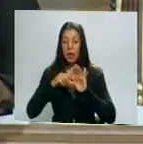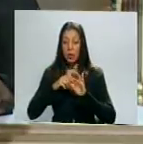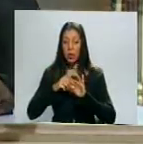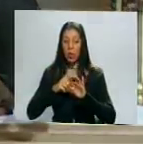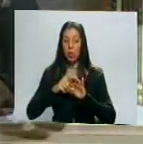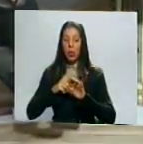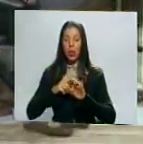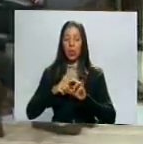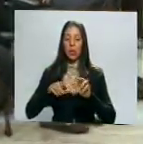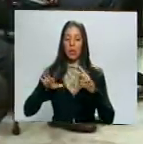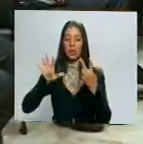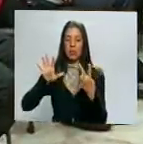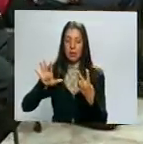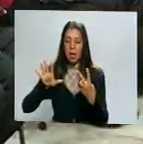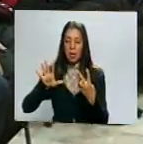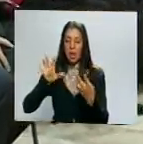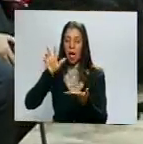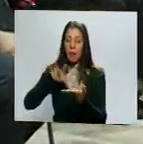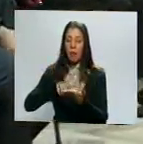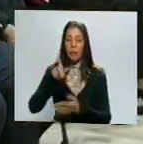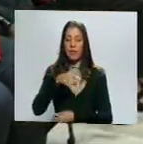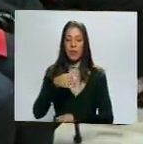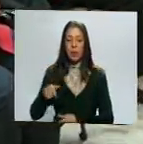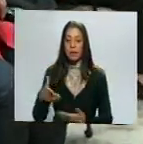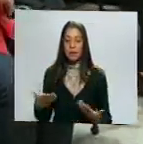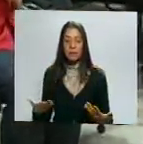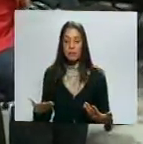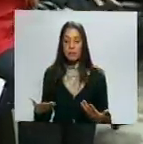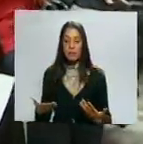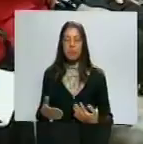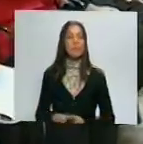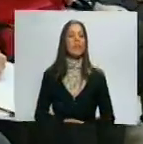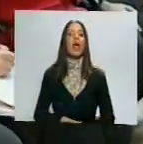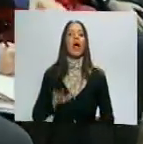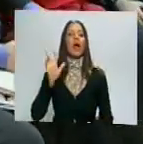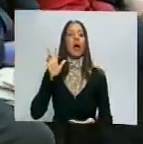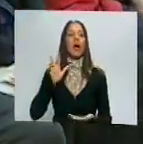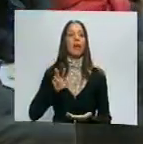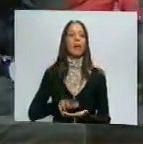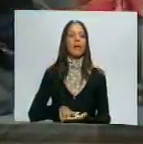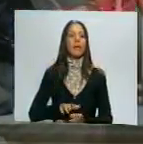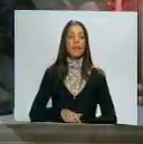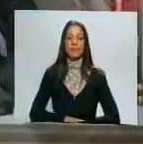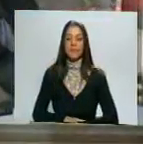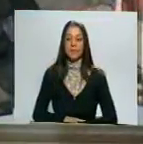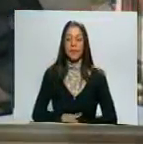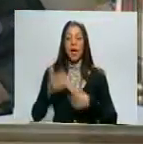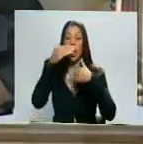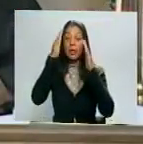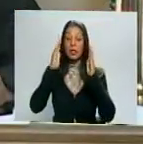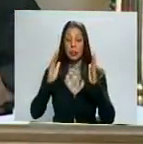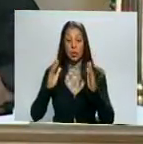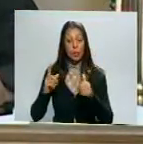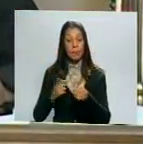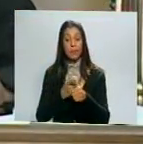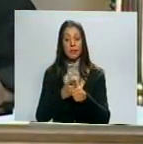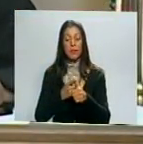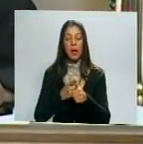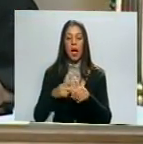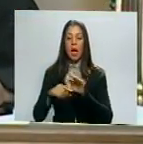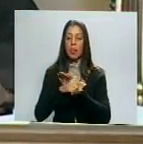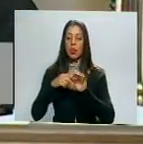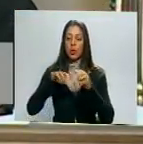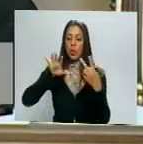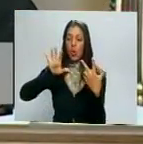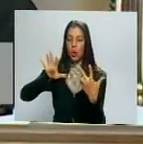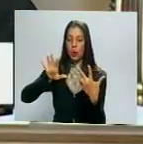artículo 7 sobre funciones de los CLAP. Aprobado. Atención prioritaria, artículo 8.